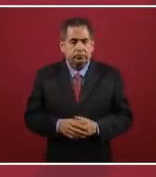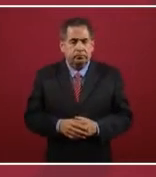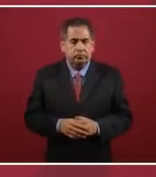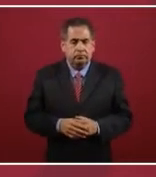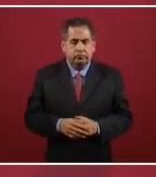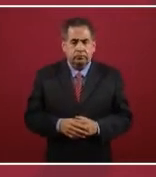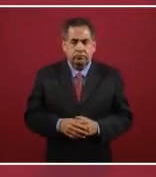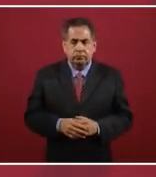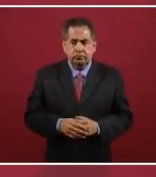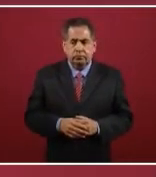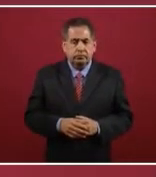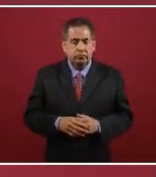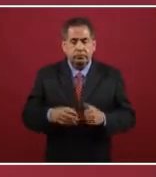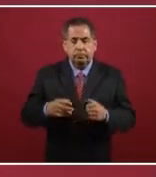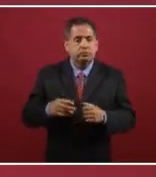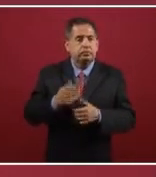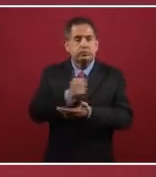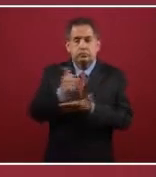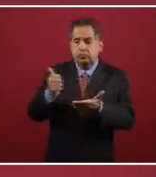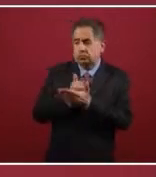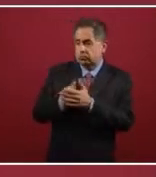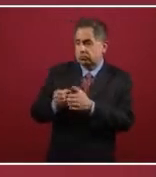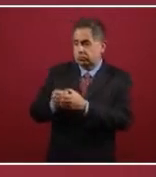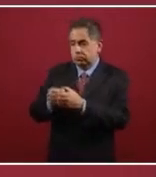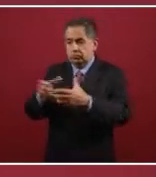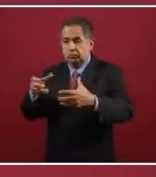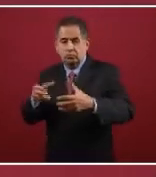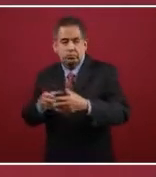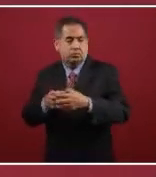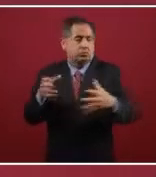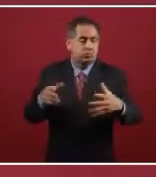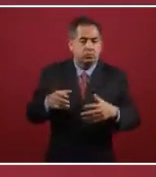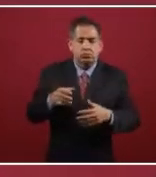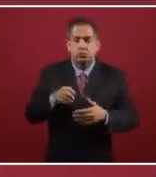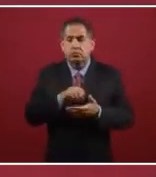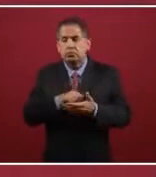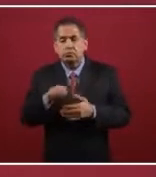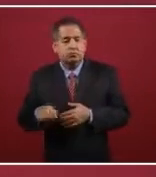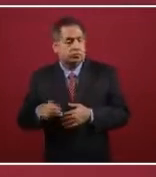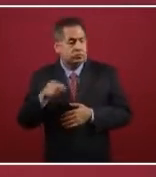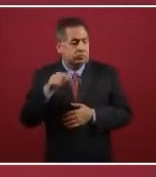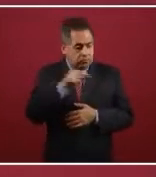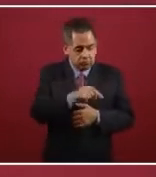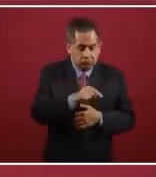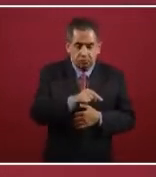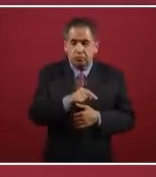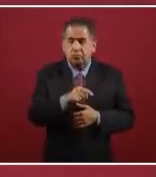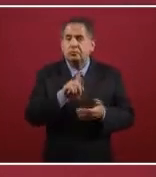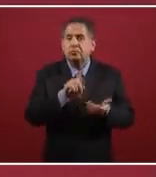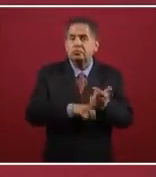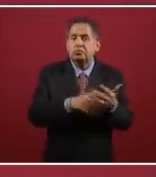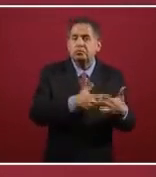los asentamientos humanos y las plantas que necesitan agua